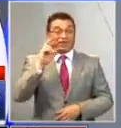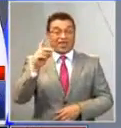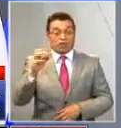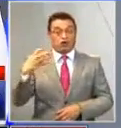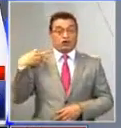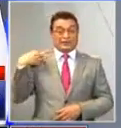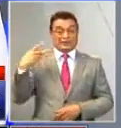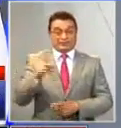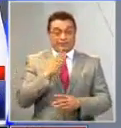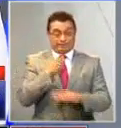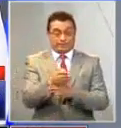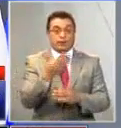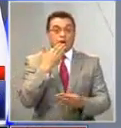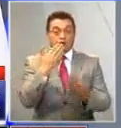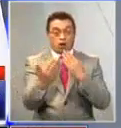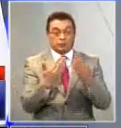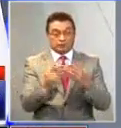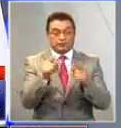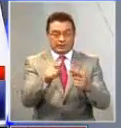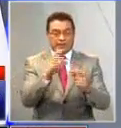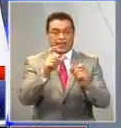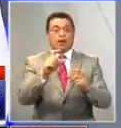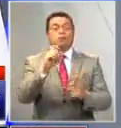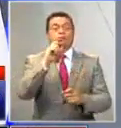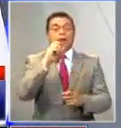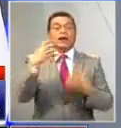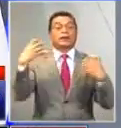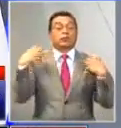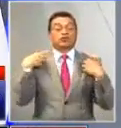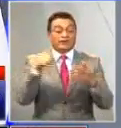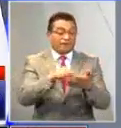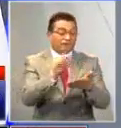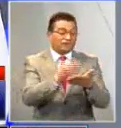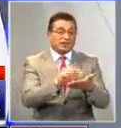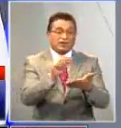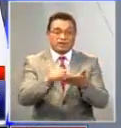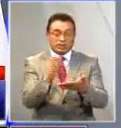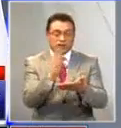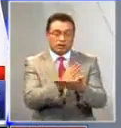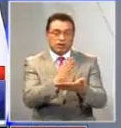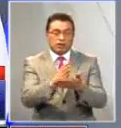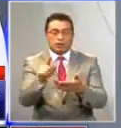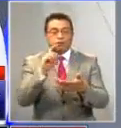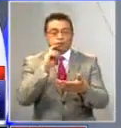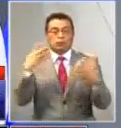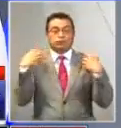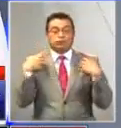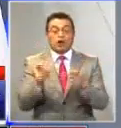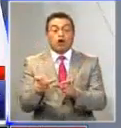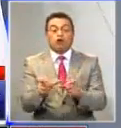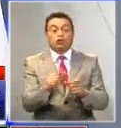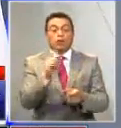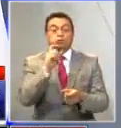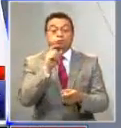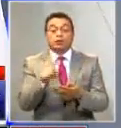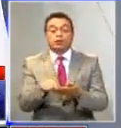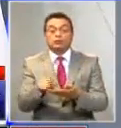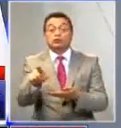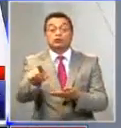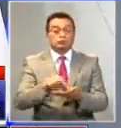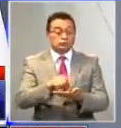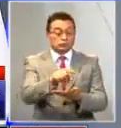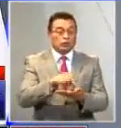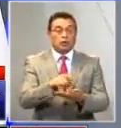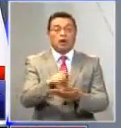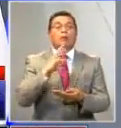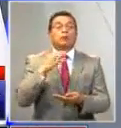precisamente saber quiénes eran los responsables en las fechas que se produjeron estos hechos de tener los sistemas de control adecuados, y por qué no se